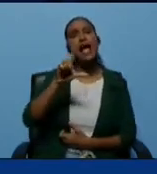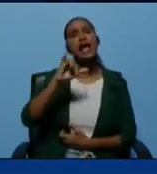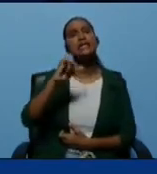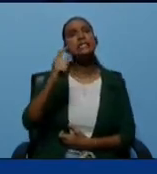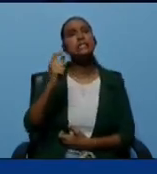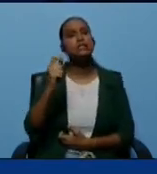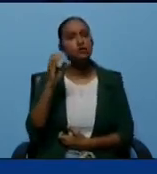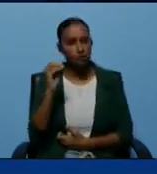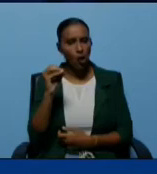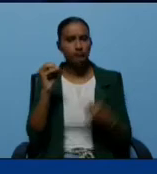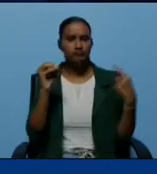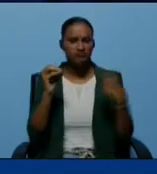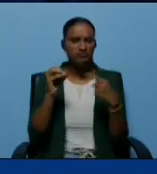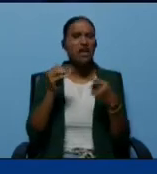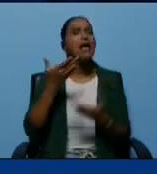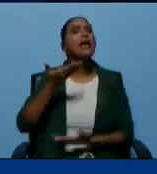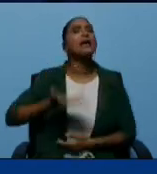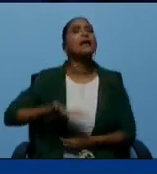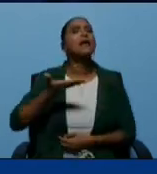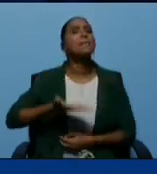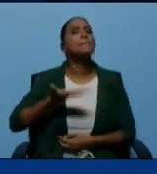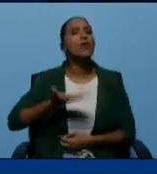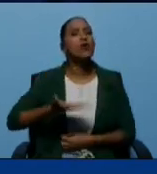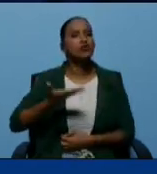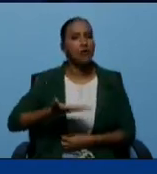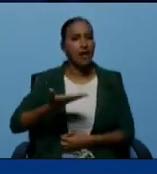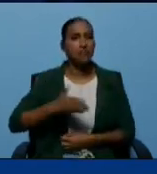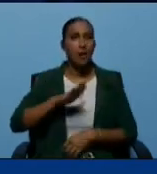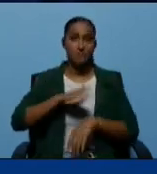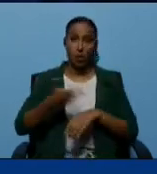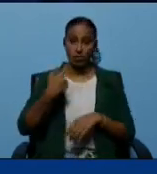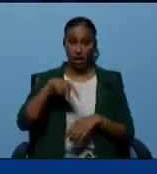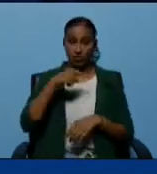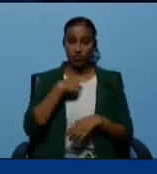importantes, porque todo lo que aquí he mencionado de manera muy breve